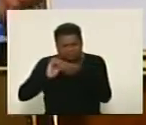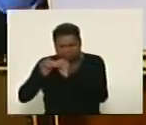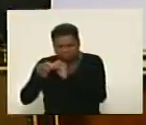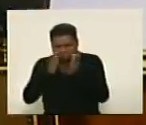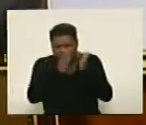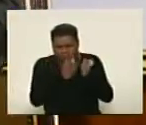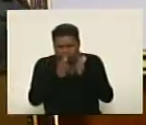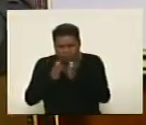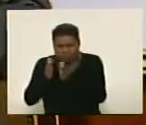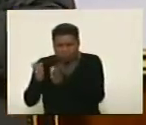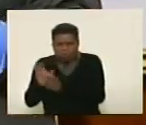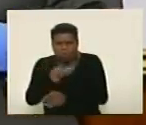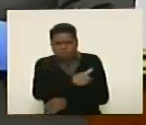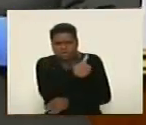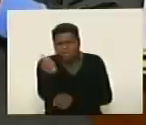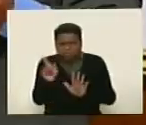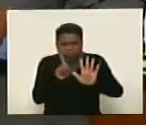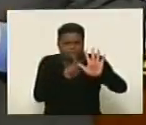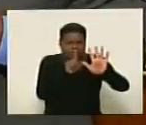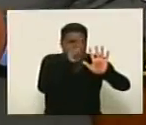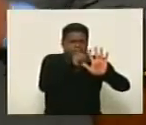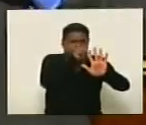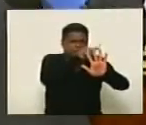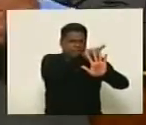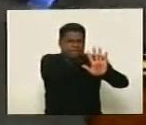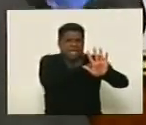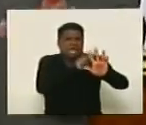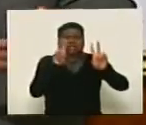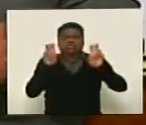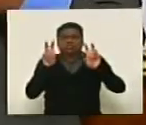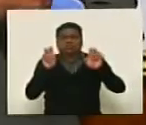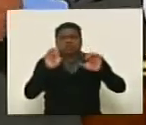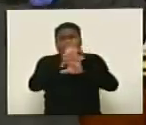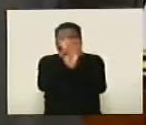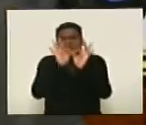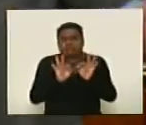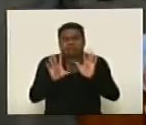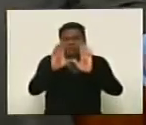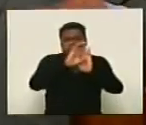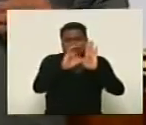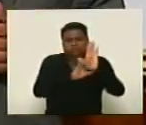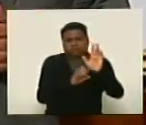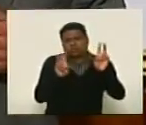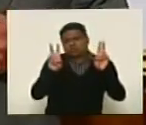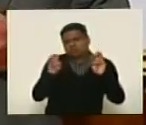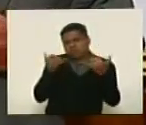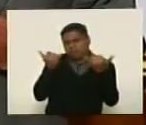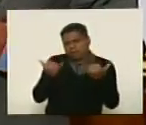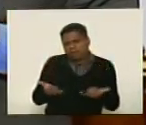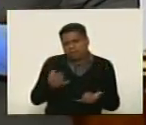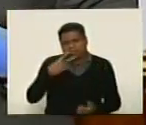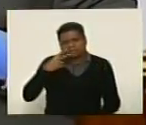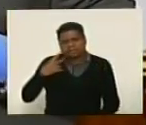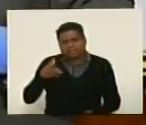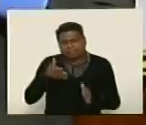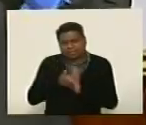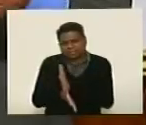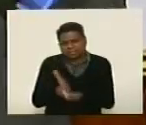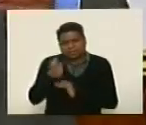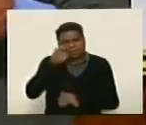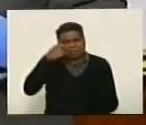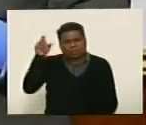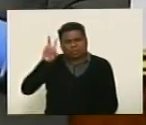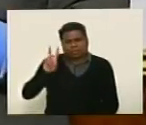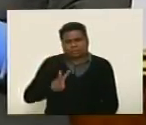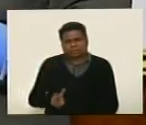de los poderes al nuevo texto constitucional, diríamos un poco más a la realidad que está viviendo el pueblo de Venezuela, y esa